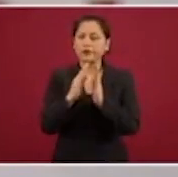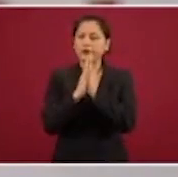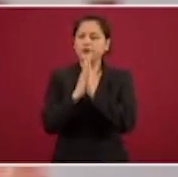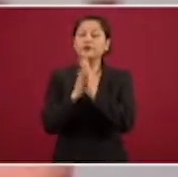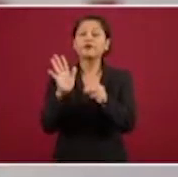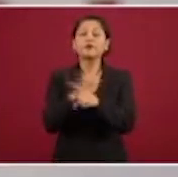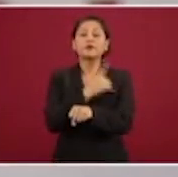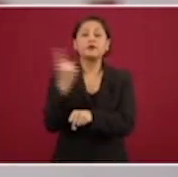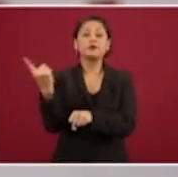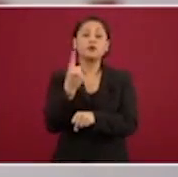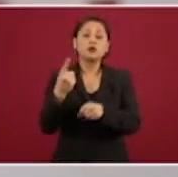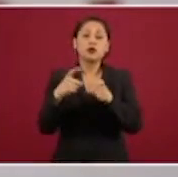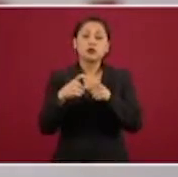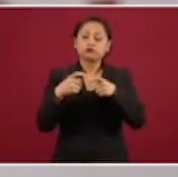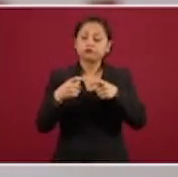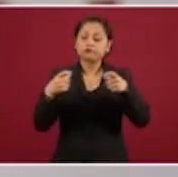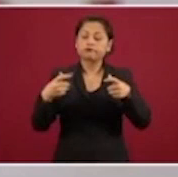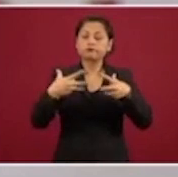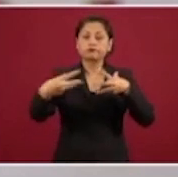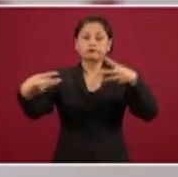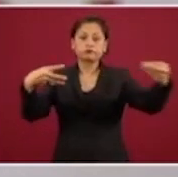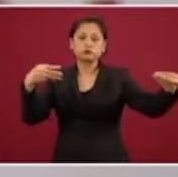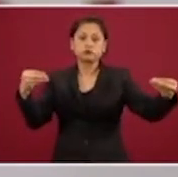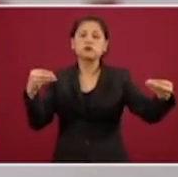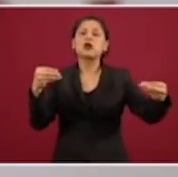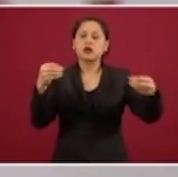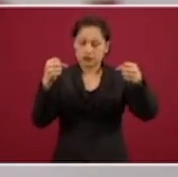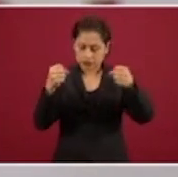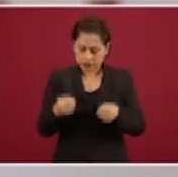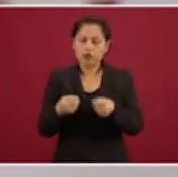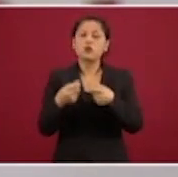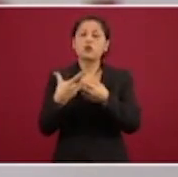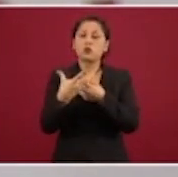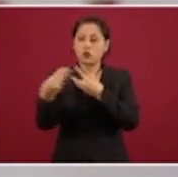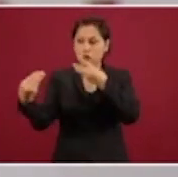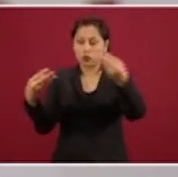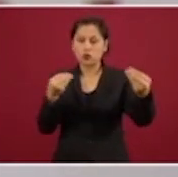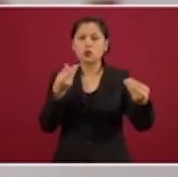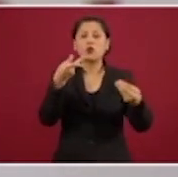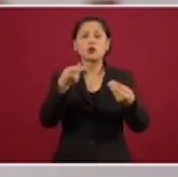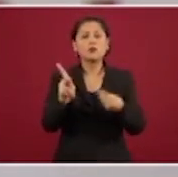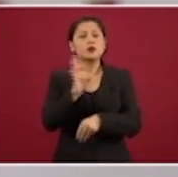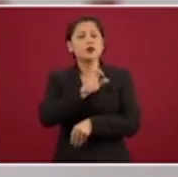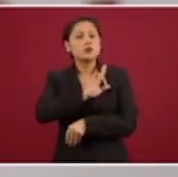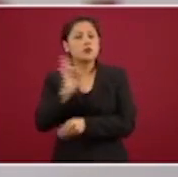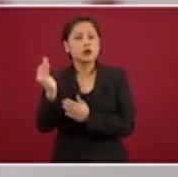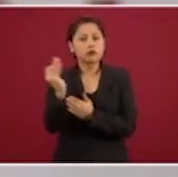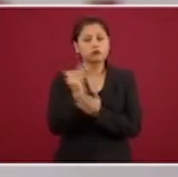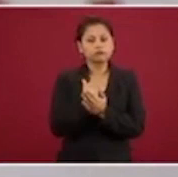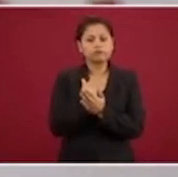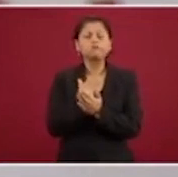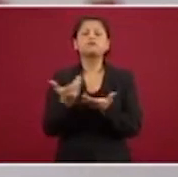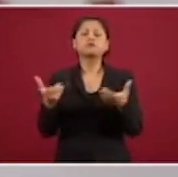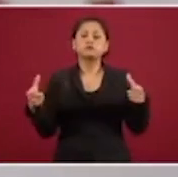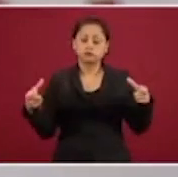epidemia más pequeña, más manejable, a pesar de que sabemos y lo decimos todos los días, la epidemia va a continuar y